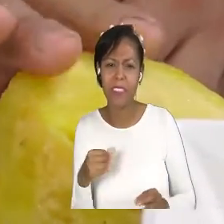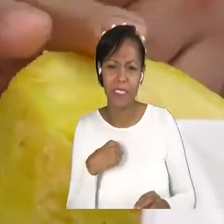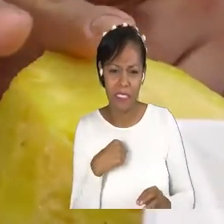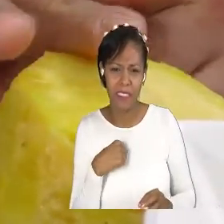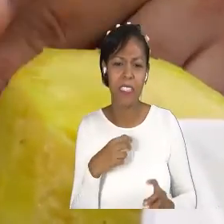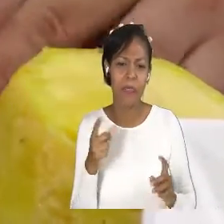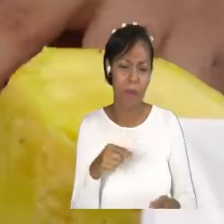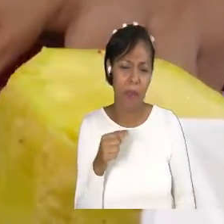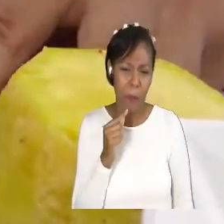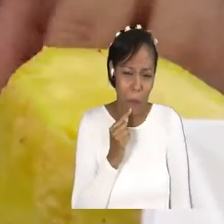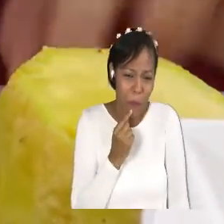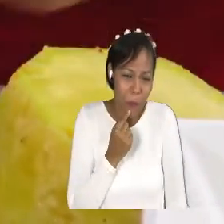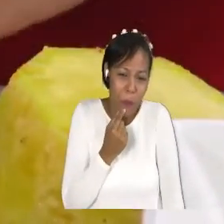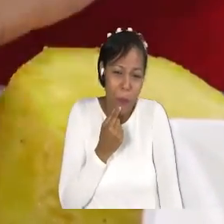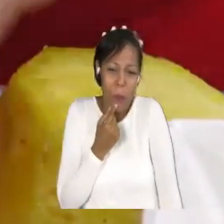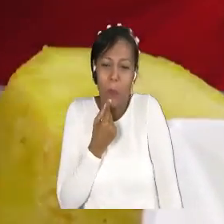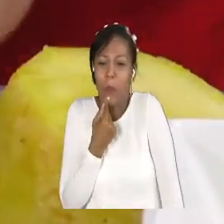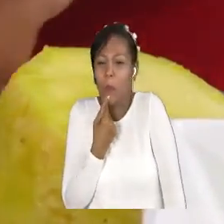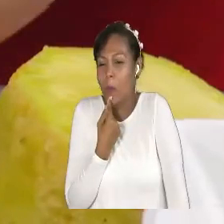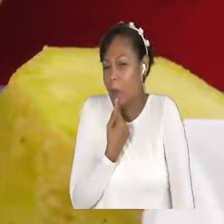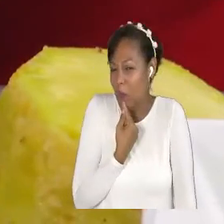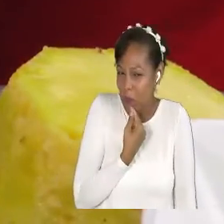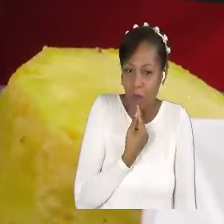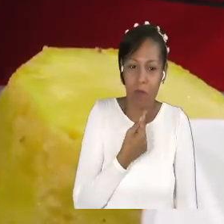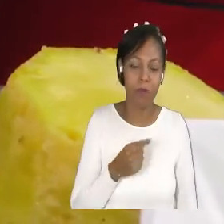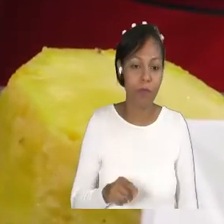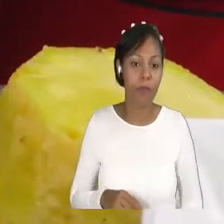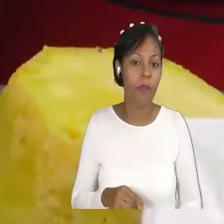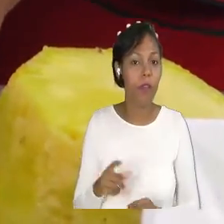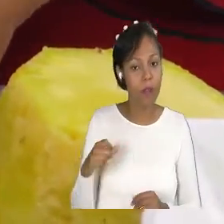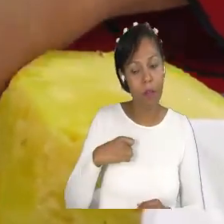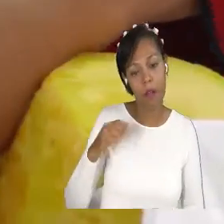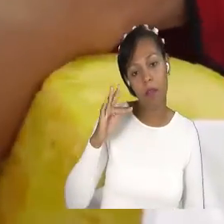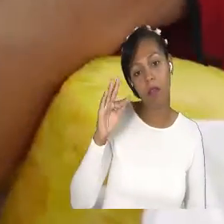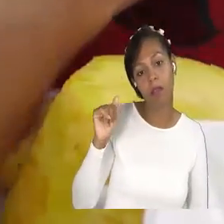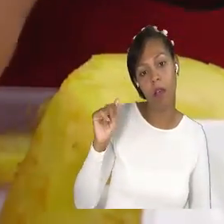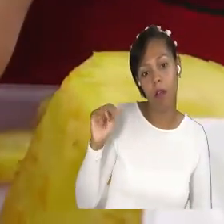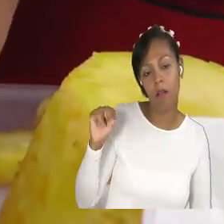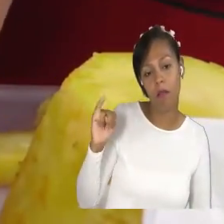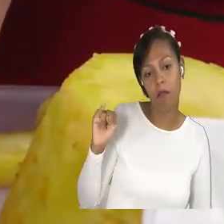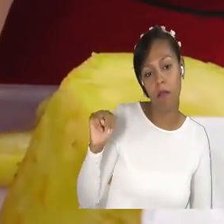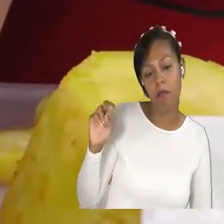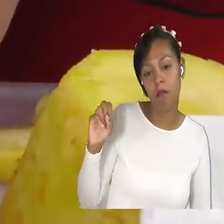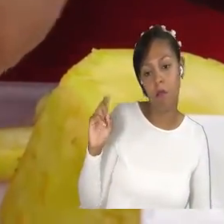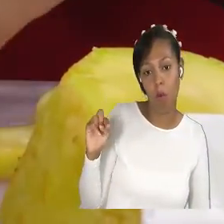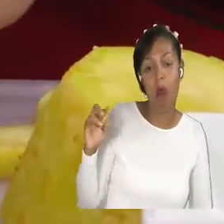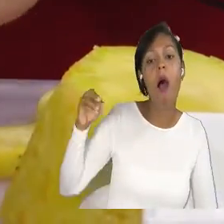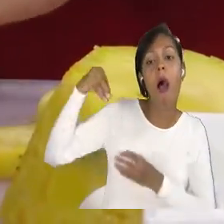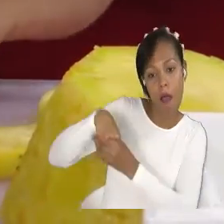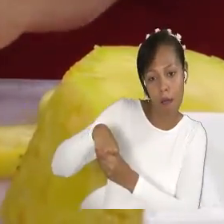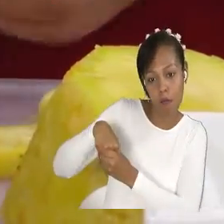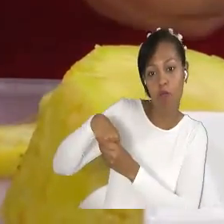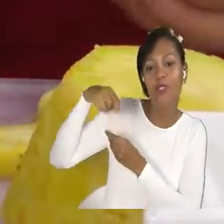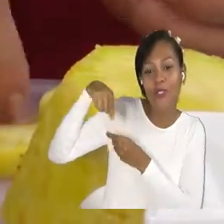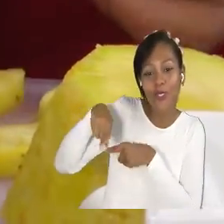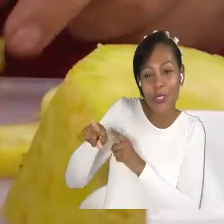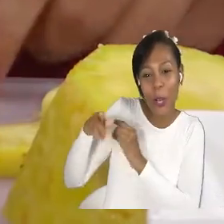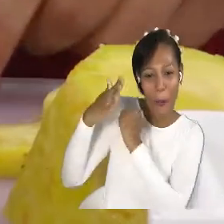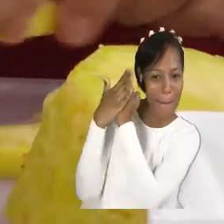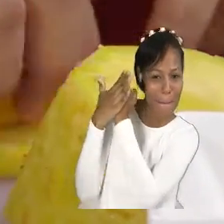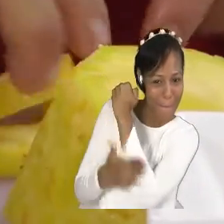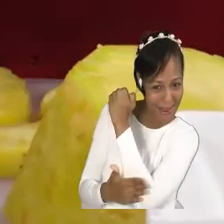Podríamos llamarlos taninos. Ajá. Entonces es propia de la piña, es propia de la piña que